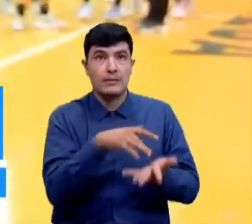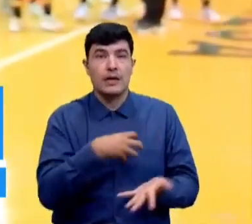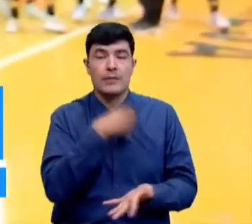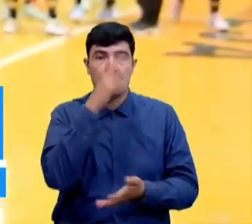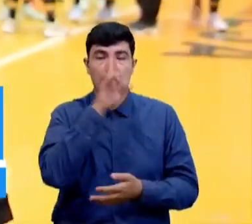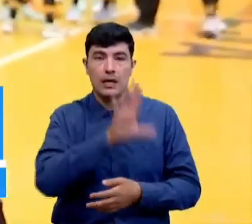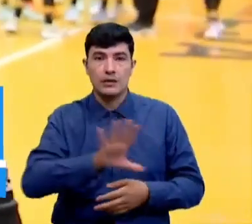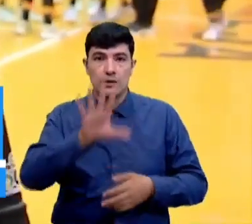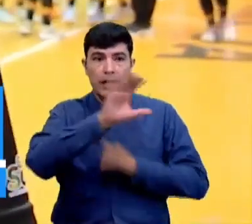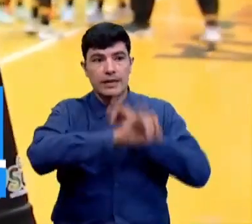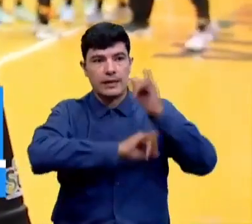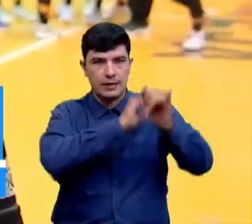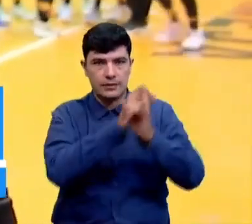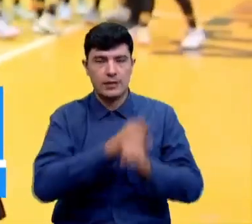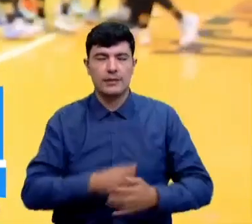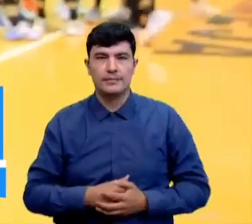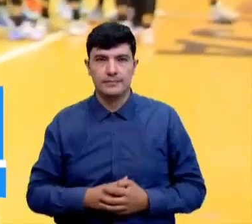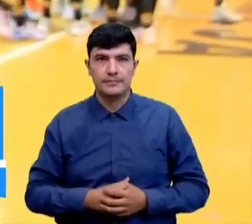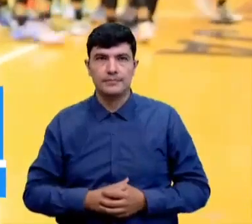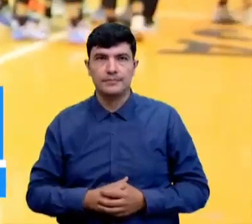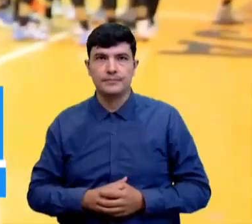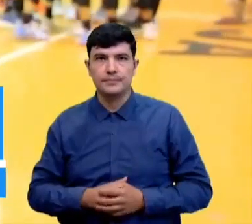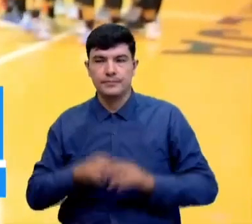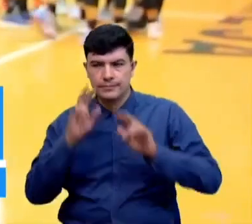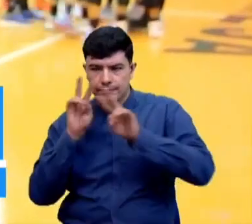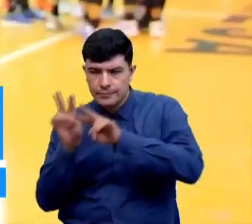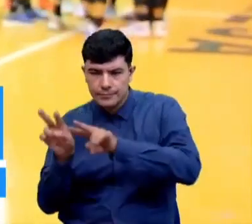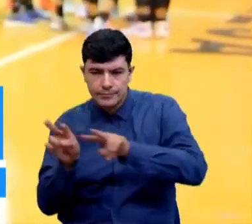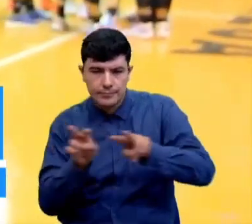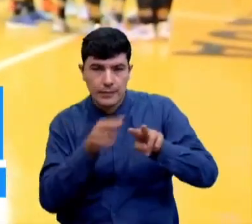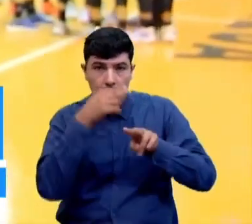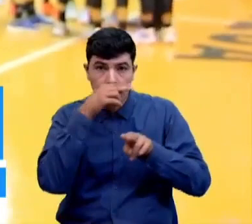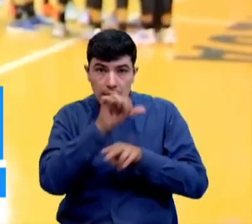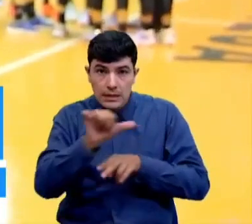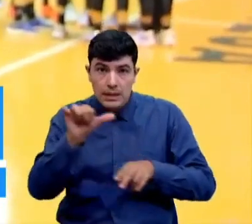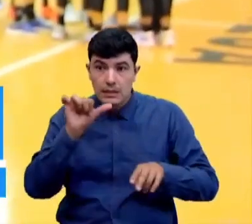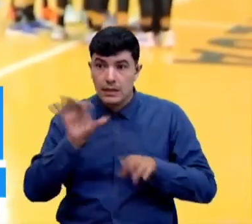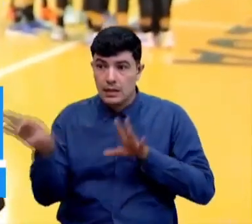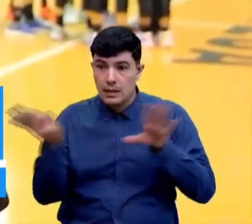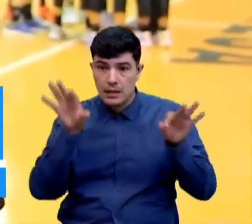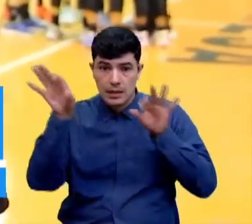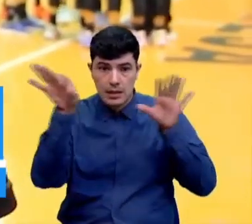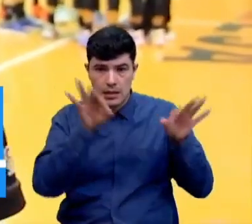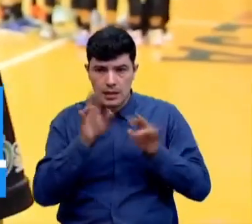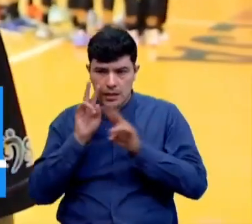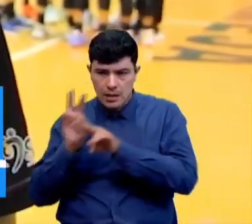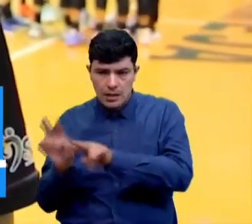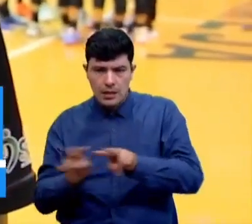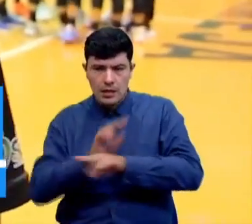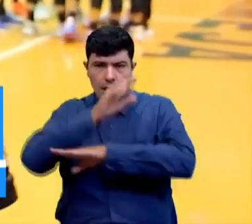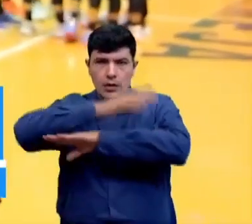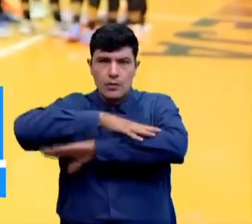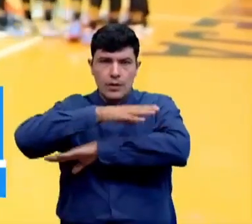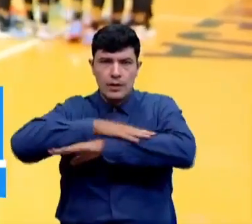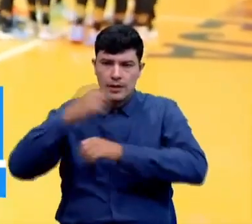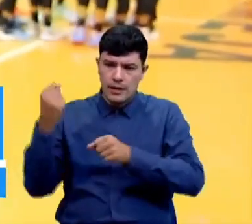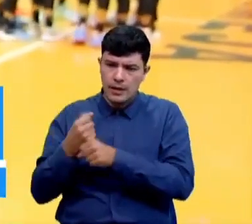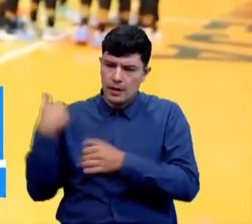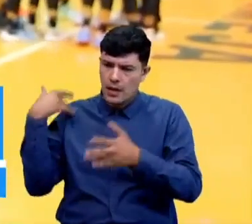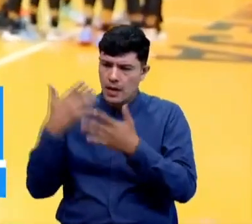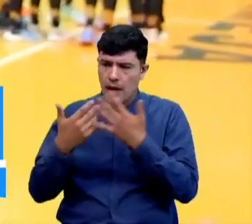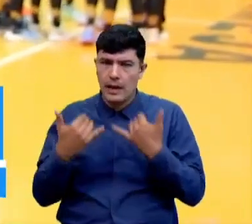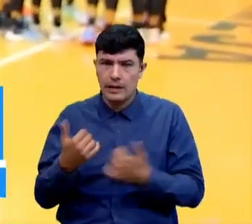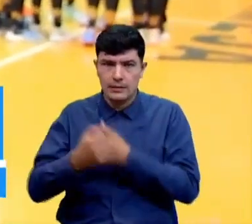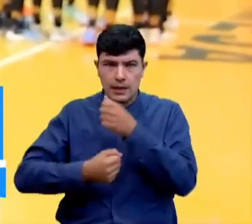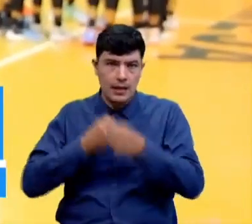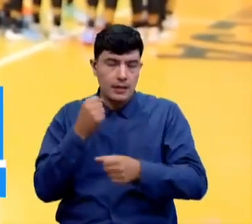mirando el desarrollo, el comportamiento de todas las niñas que han sido preseleccionadas y que han estado trabajando durante este año también en el